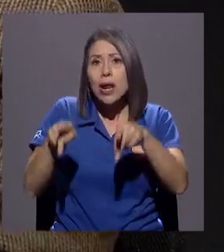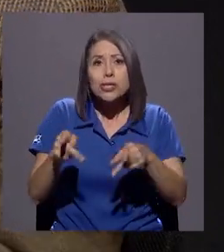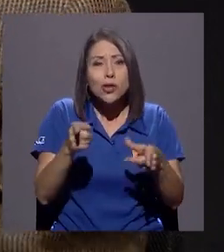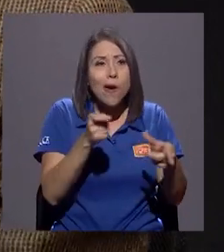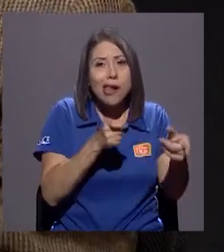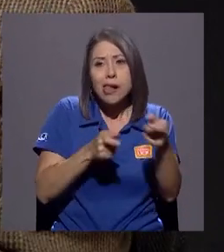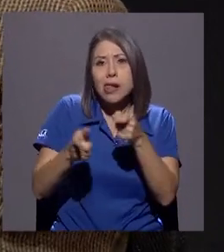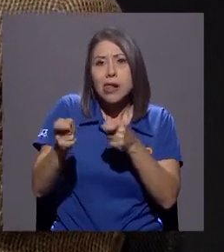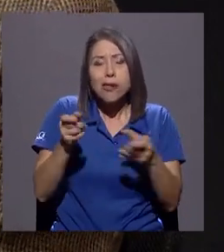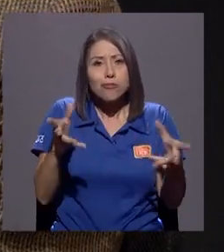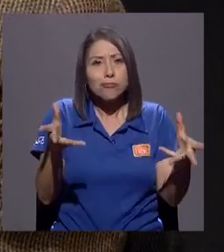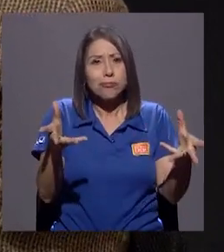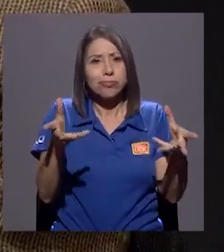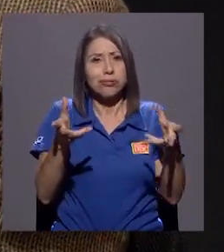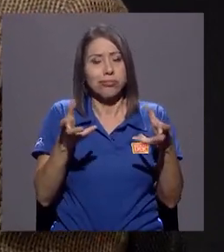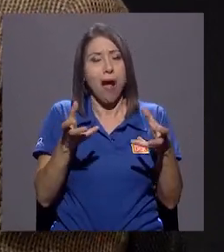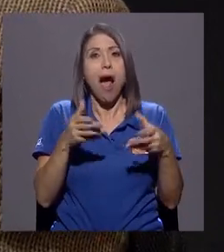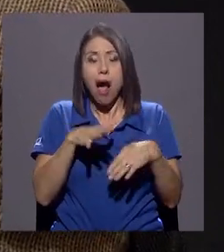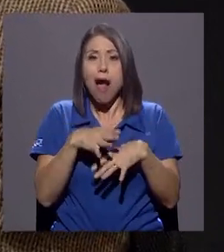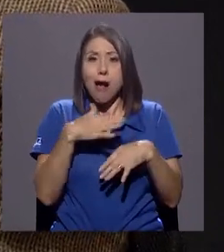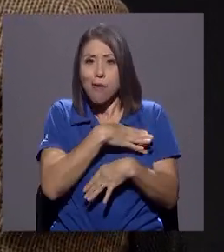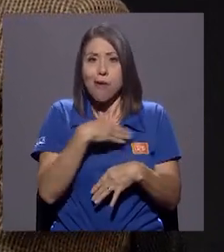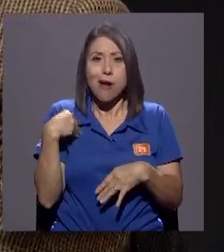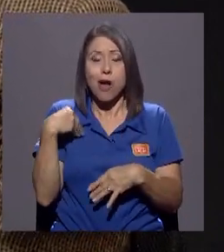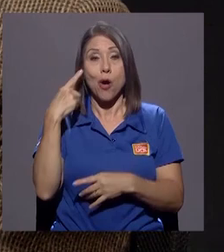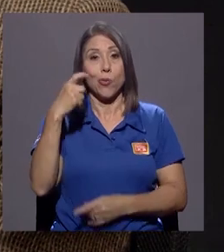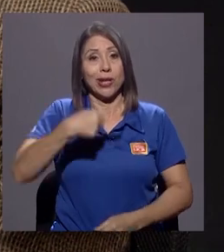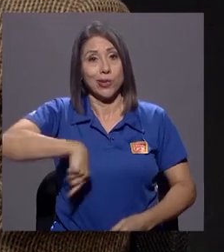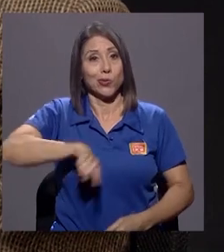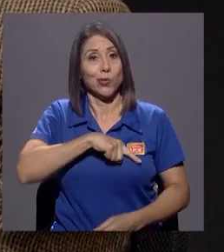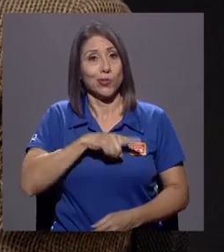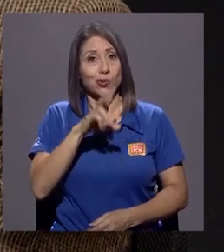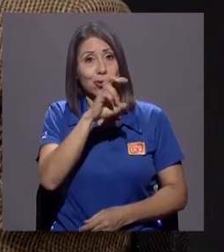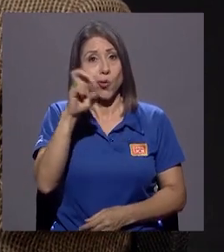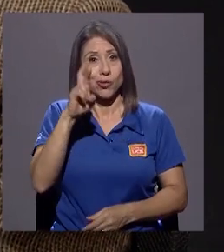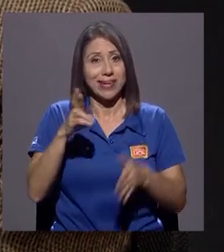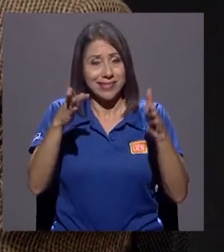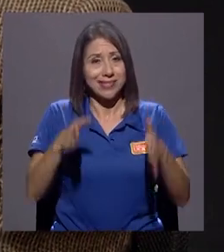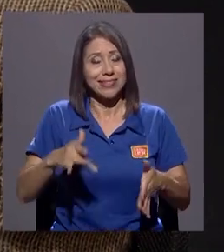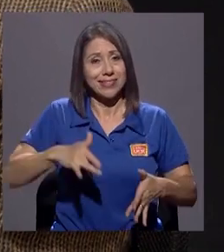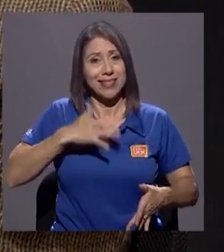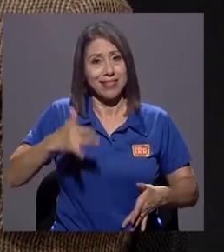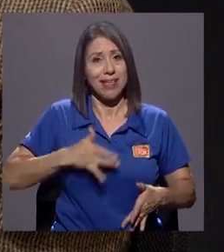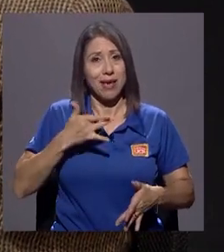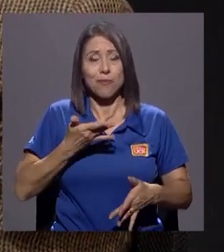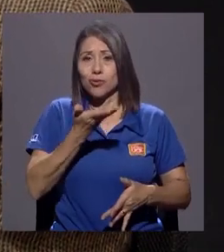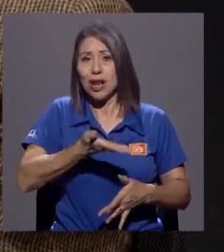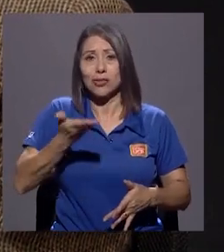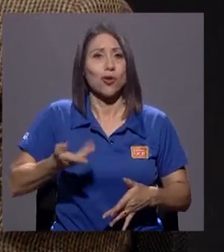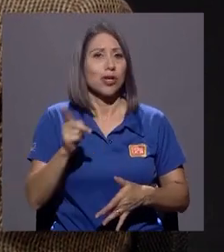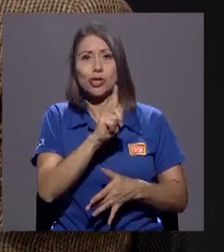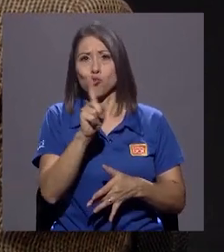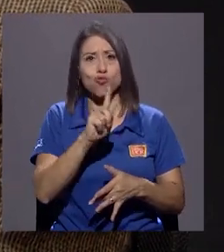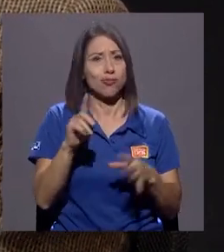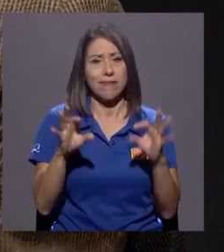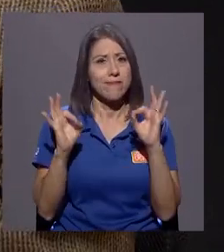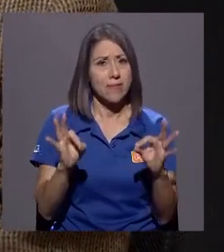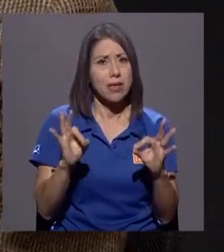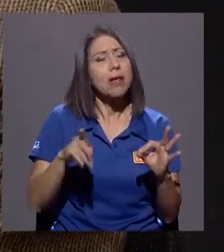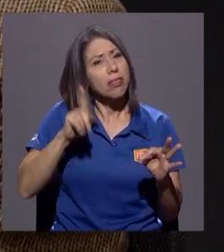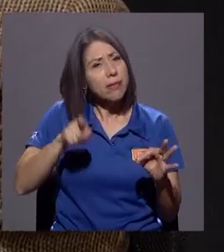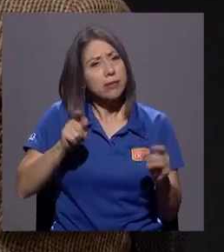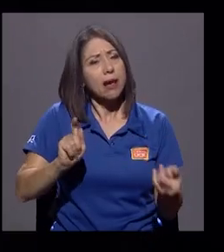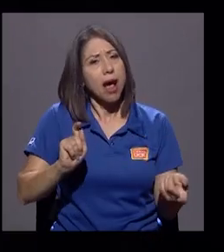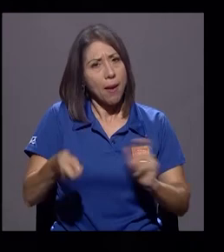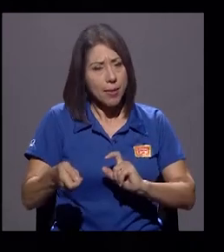justamente porque los costarricenses sentíamos que las cosas no marchaban bien y que había que cambiar